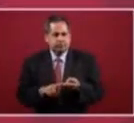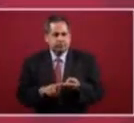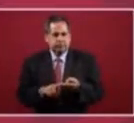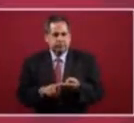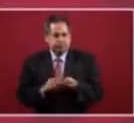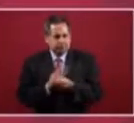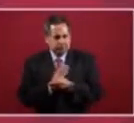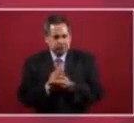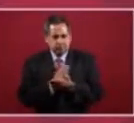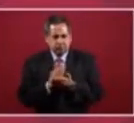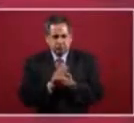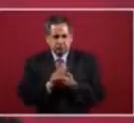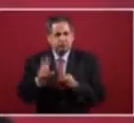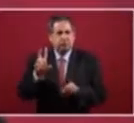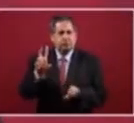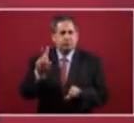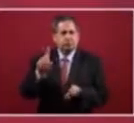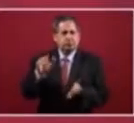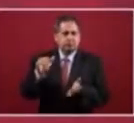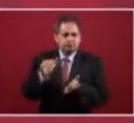y